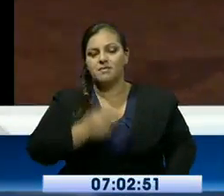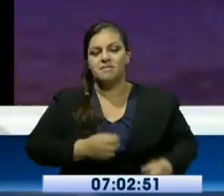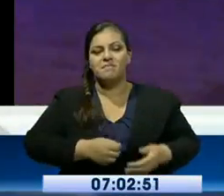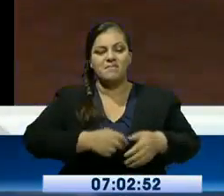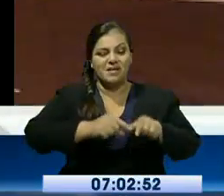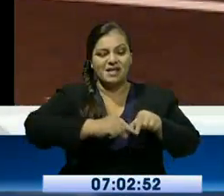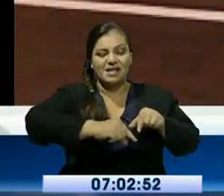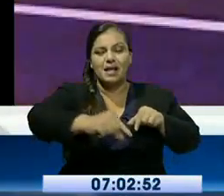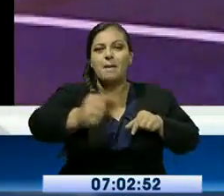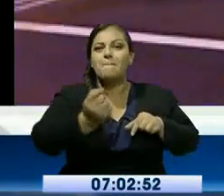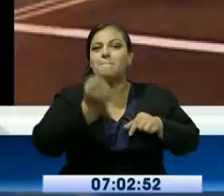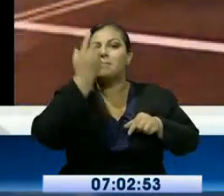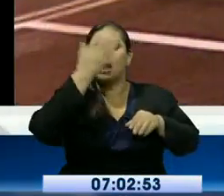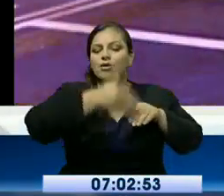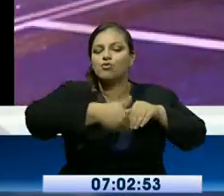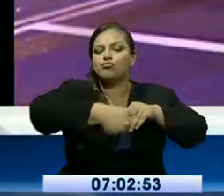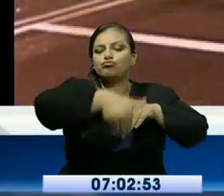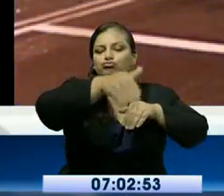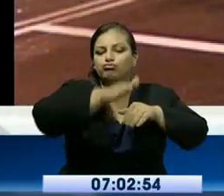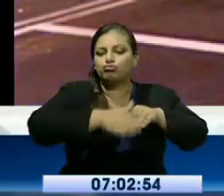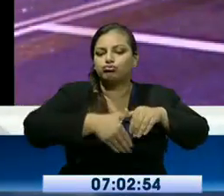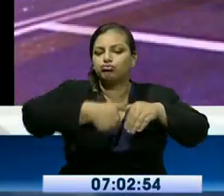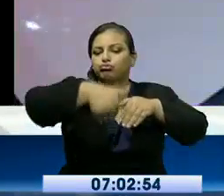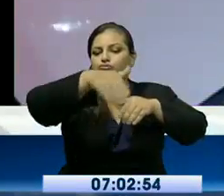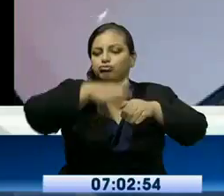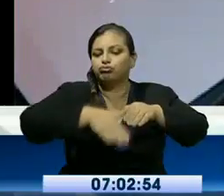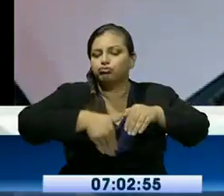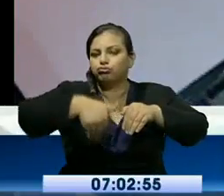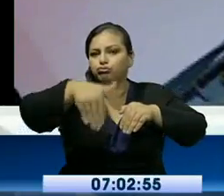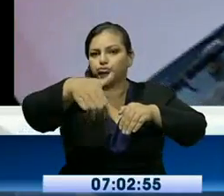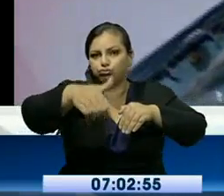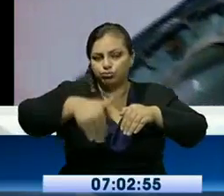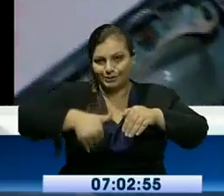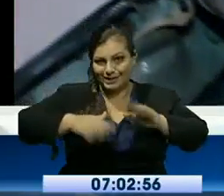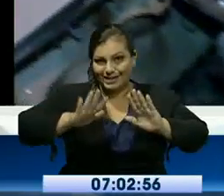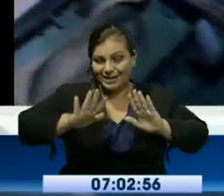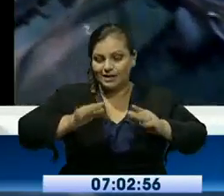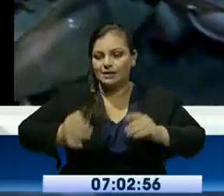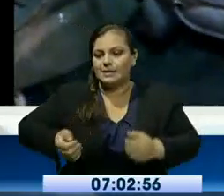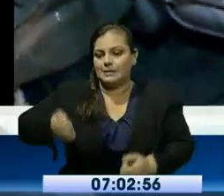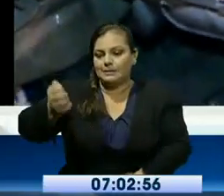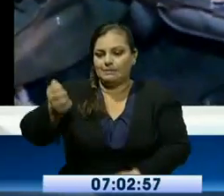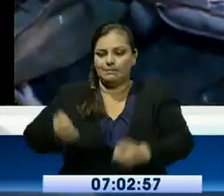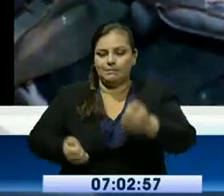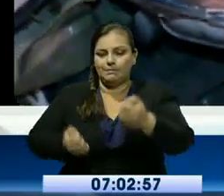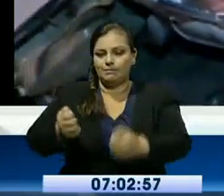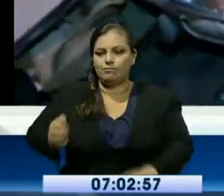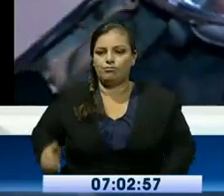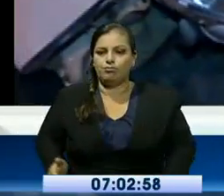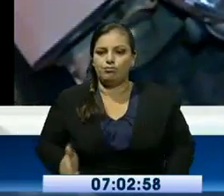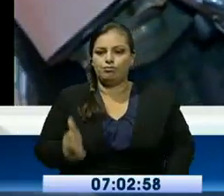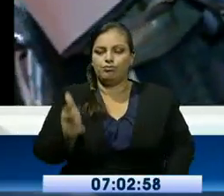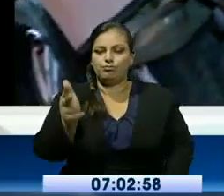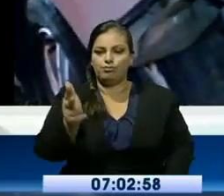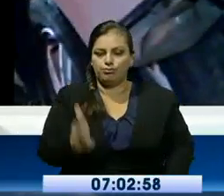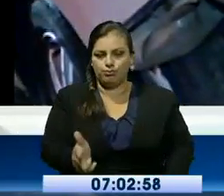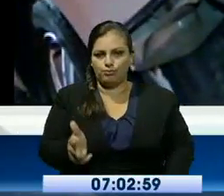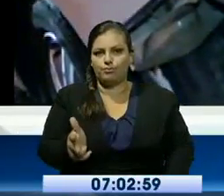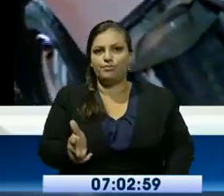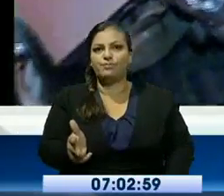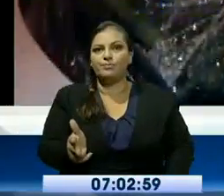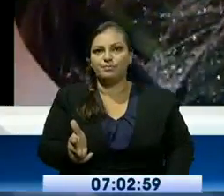los señores que están haciendo pintando lo que son la señalética en la calzada cuando siendo lo que es el impacto del vehículo